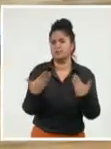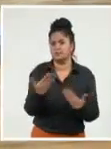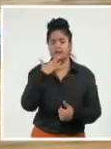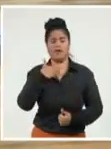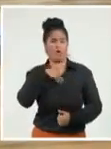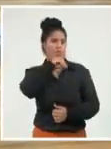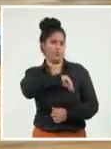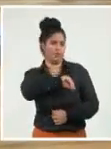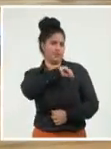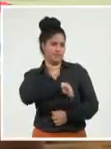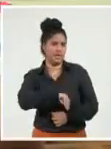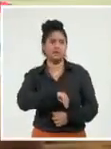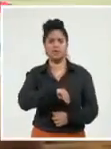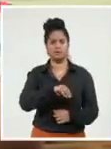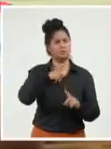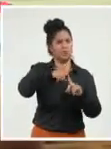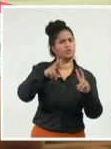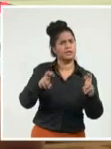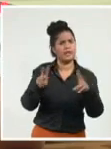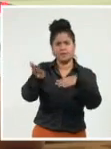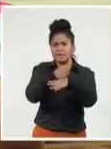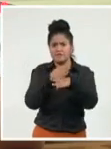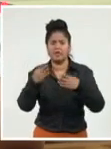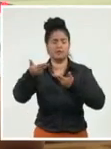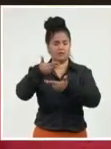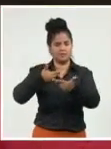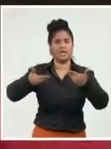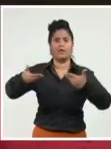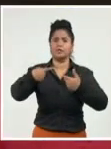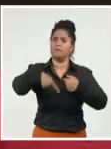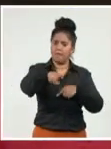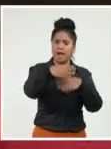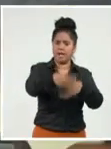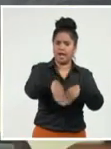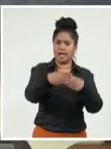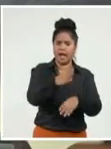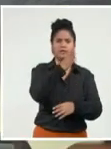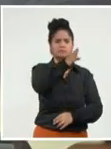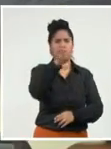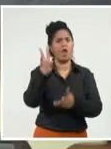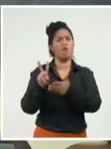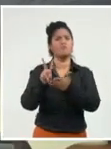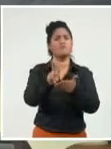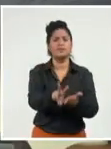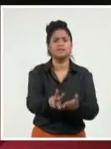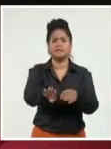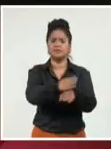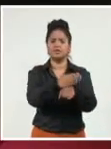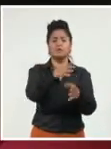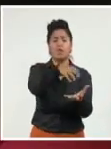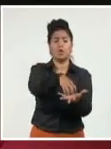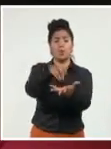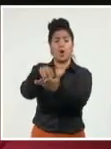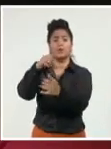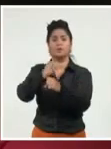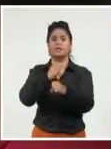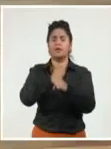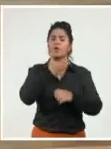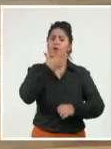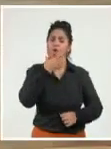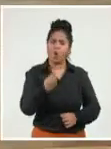casi 3 horas de encuentro conjunto de la dirección del partido con los máximos dirigentes de la UJC y la FEU, efectuado en uno de los salones